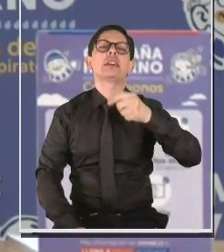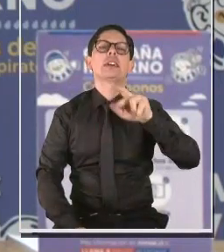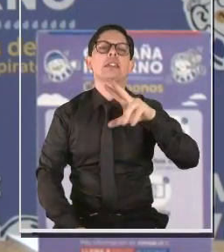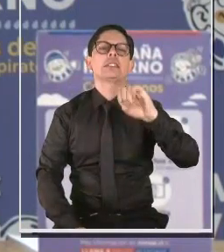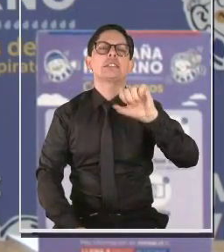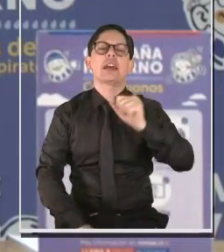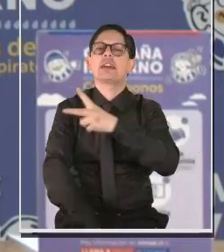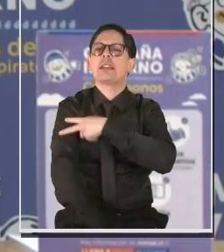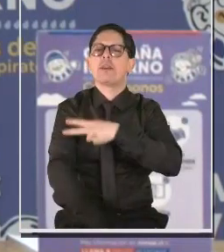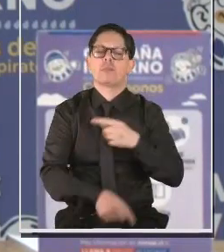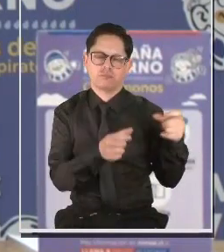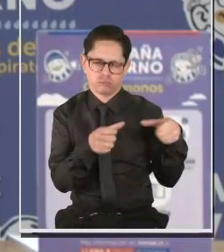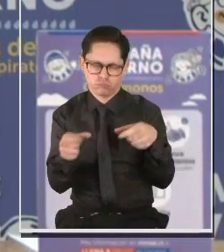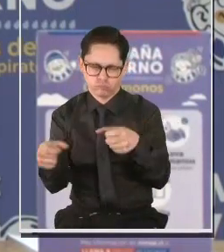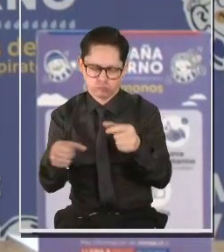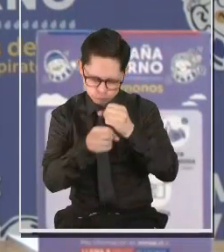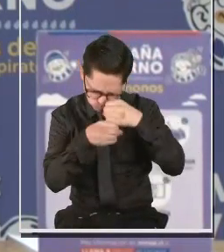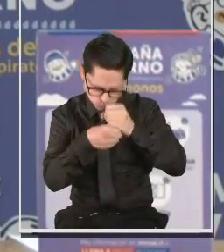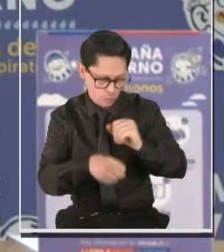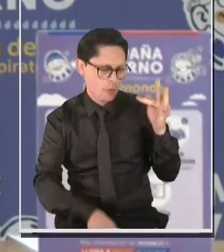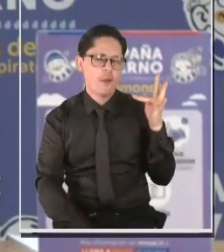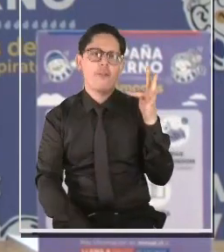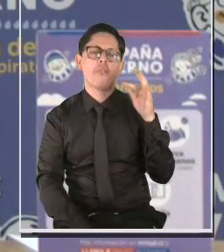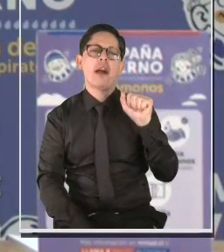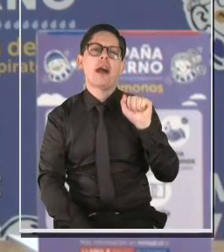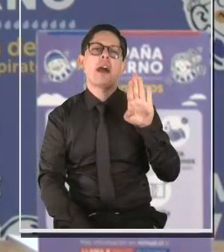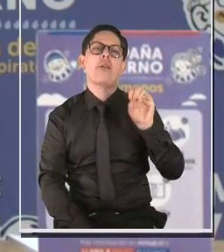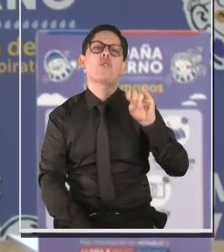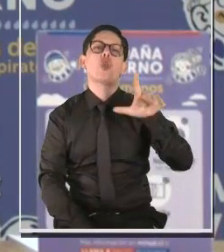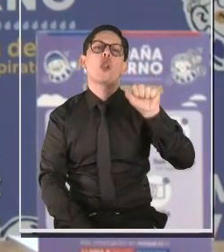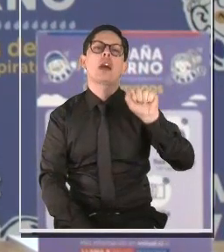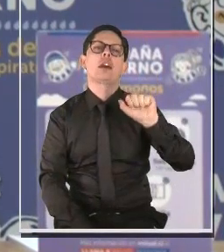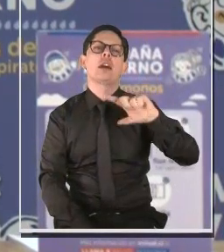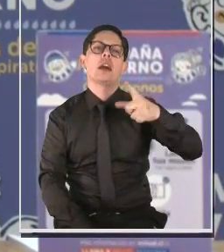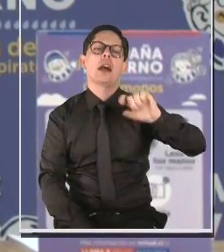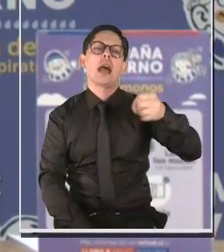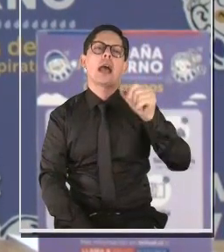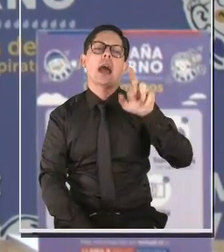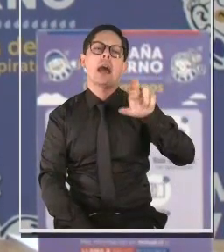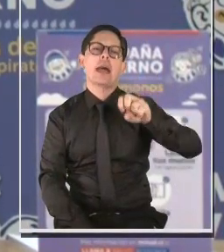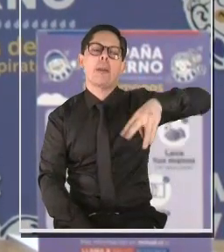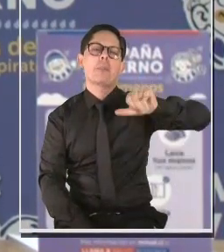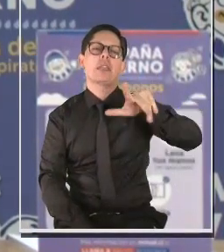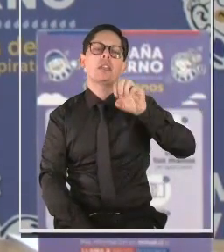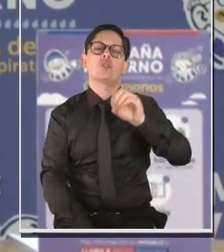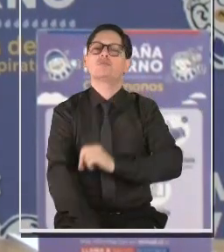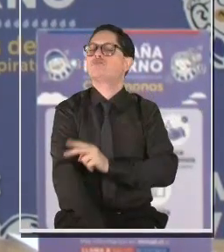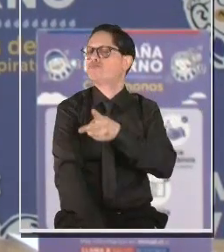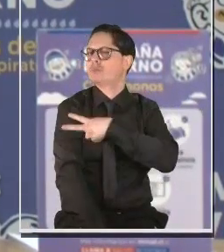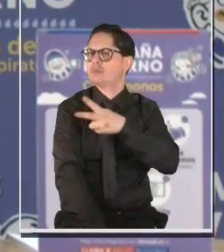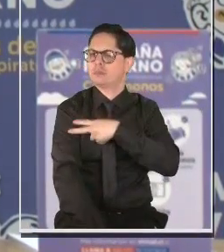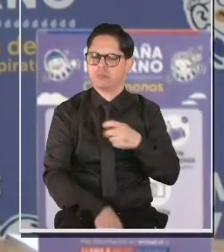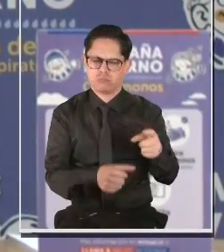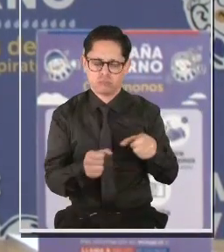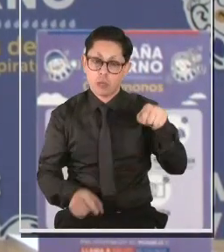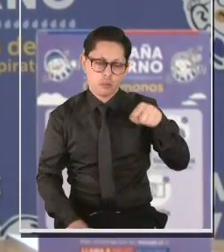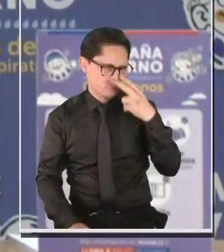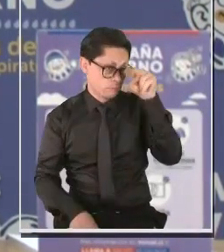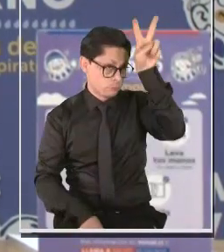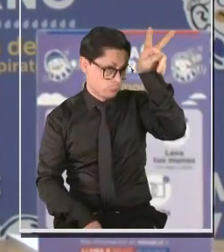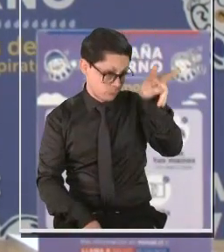de epidemiología y me encuentro junto a la doctora Fabiola Jaramillo jefa de la división de gestión de la red asistencial Con quienes revisaremos